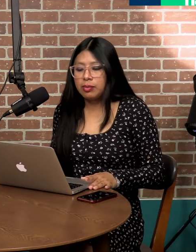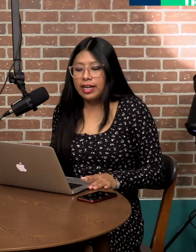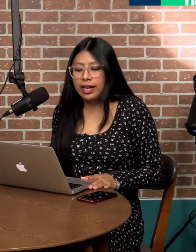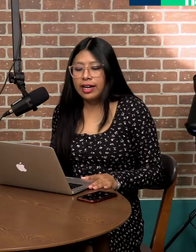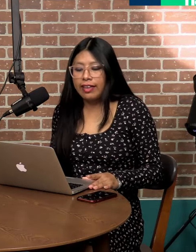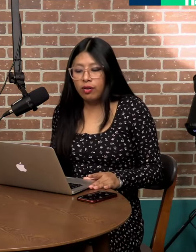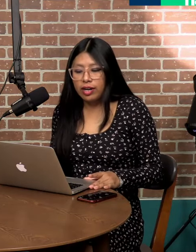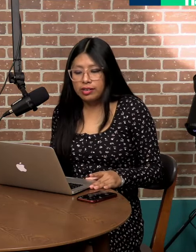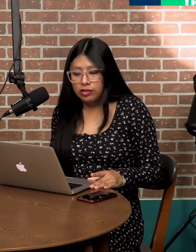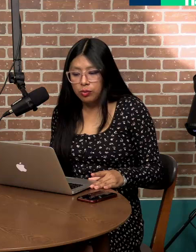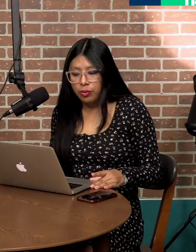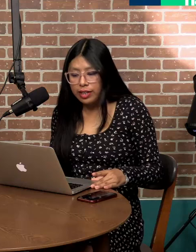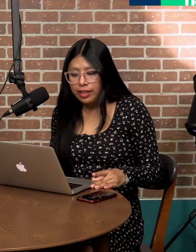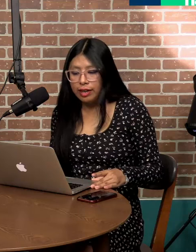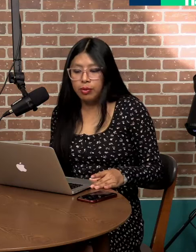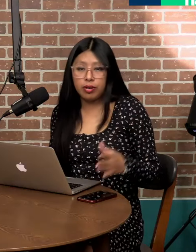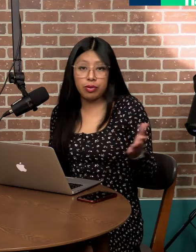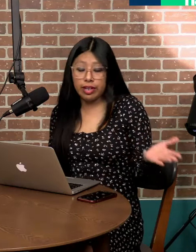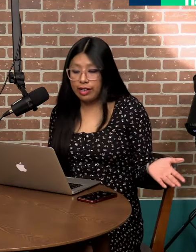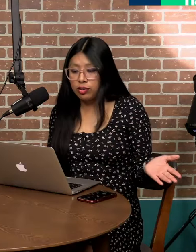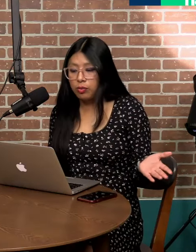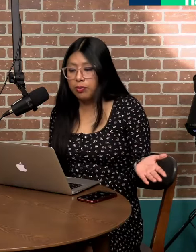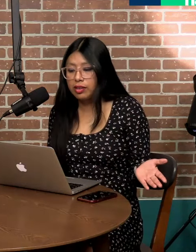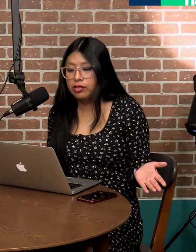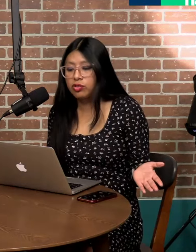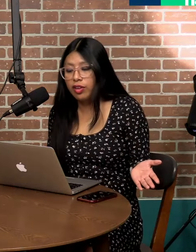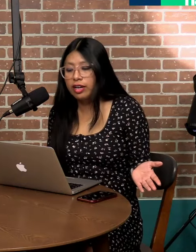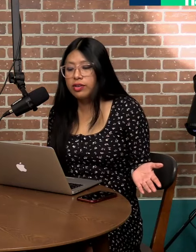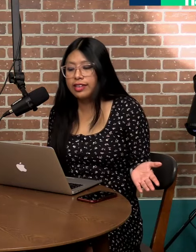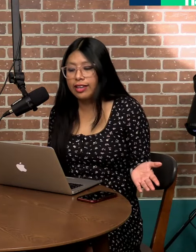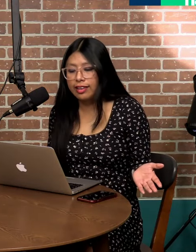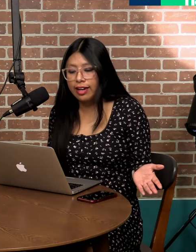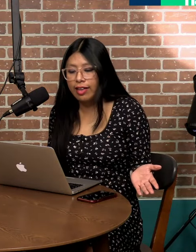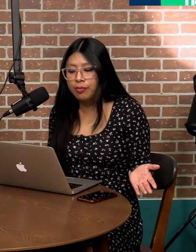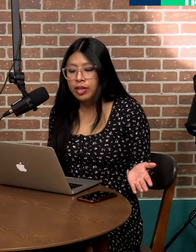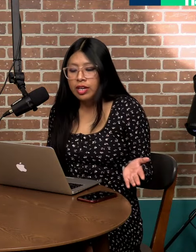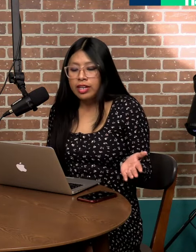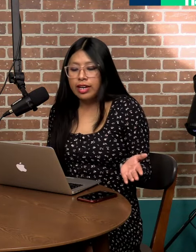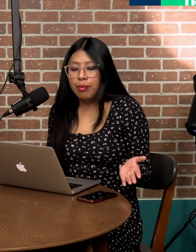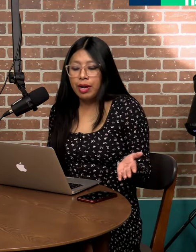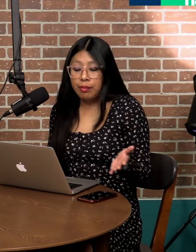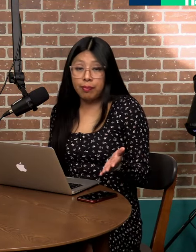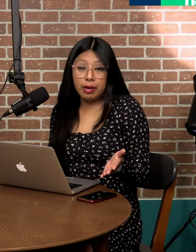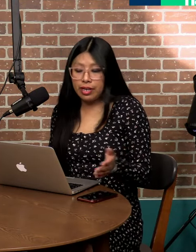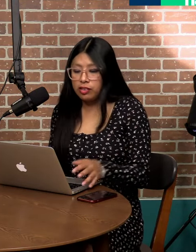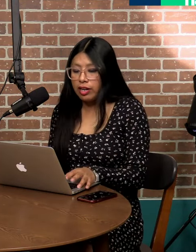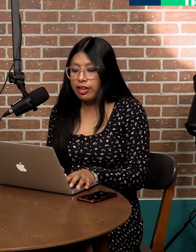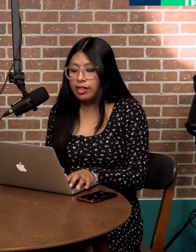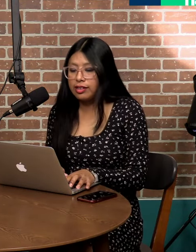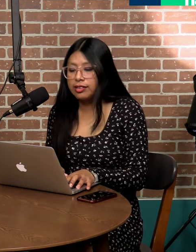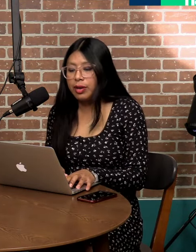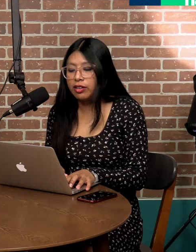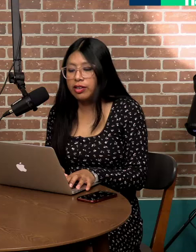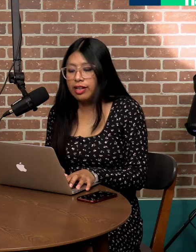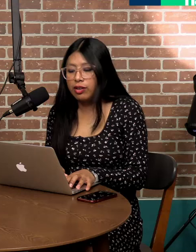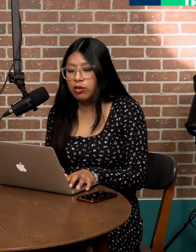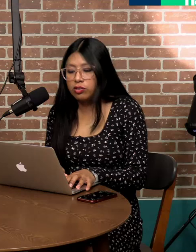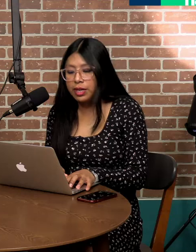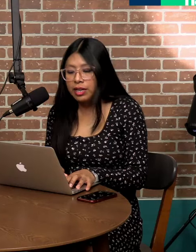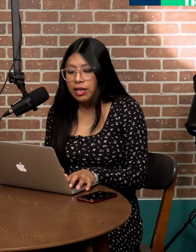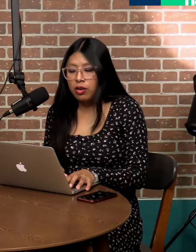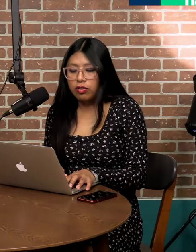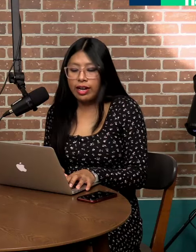Quienes manejan cada organización política por ejemplo en el caso de movimiento ciudadano está ante Delgado quien ha permanecio en la dirigencia de ese partido desde